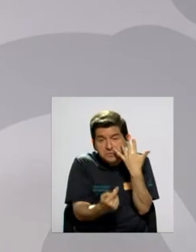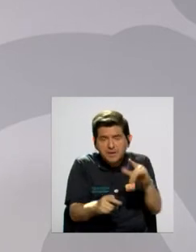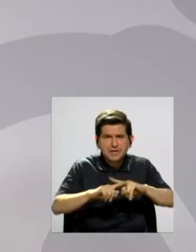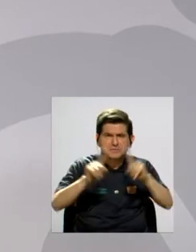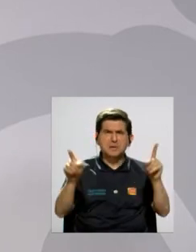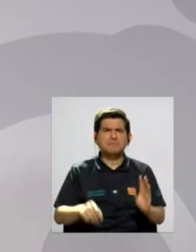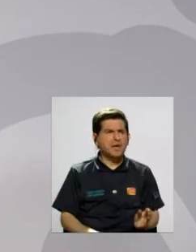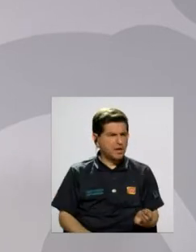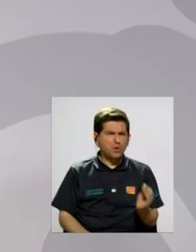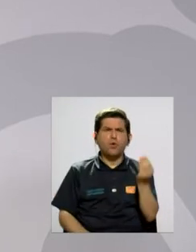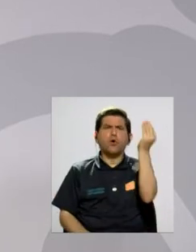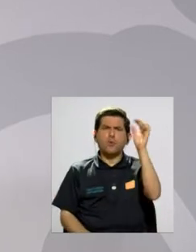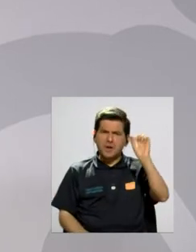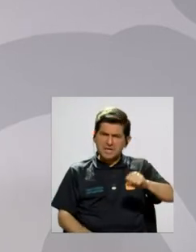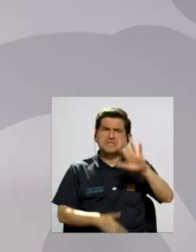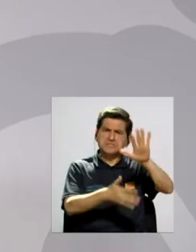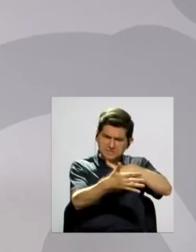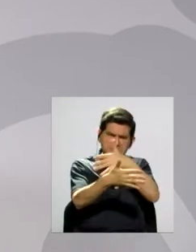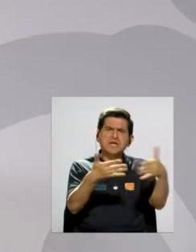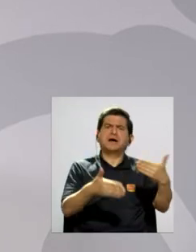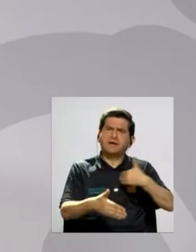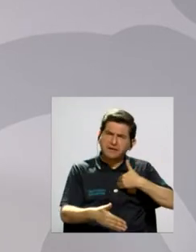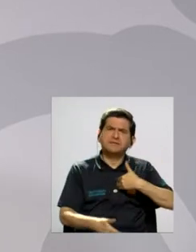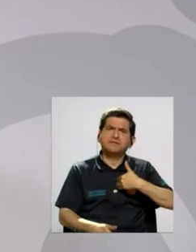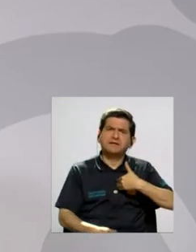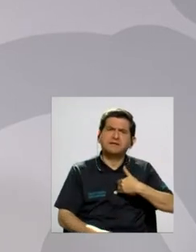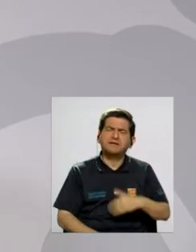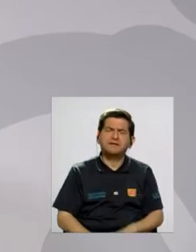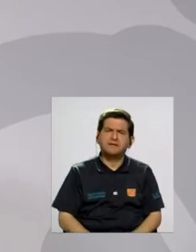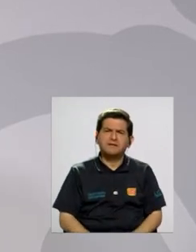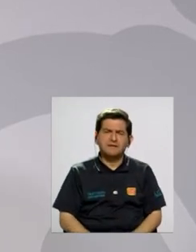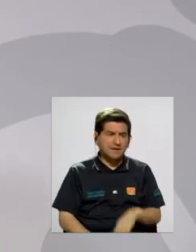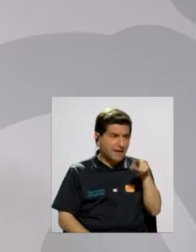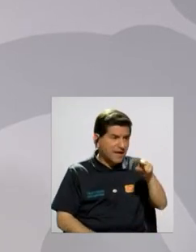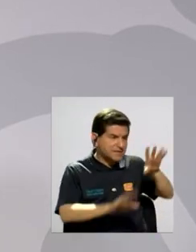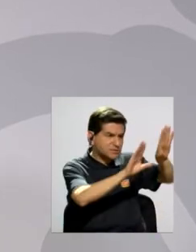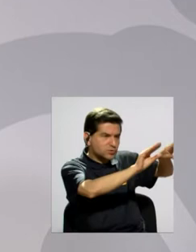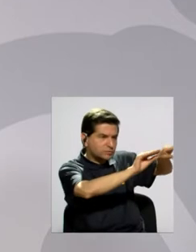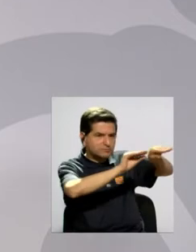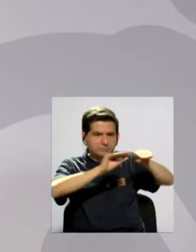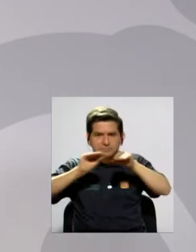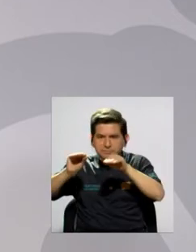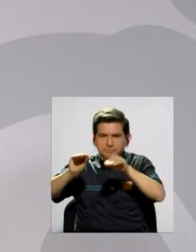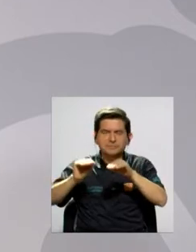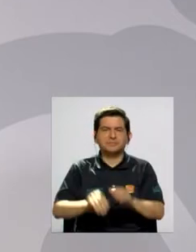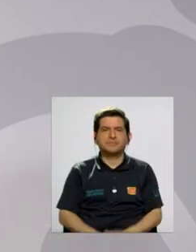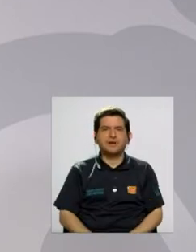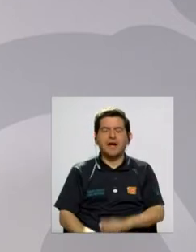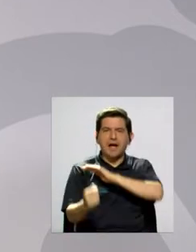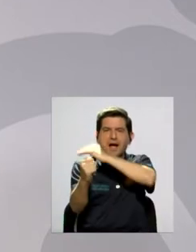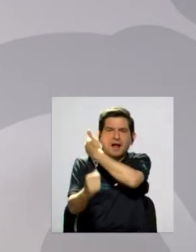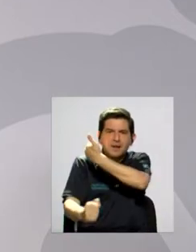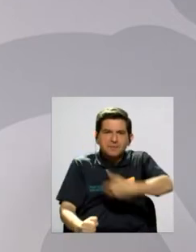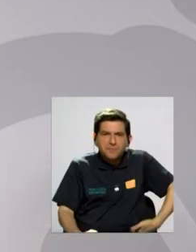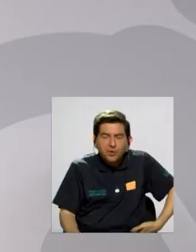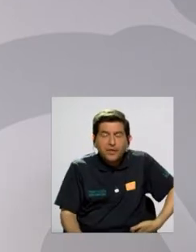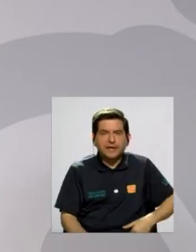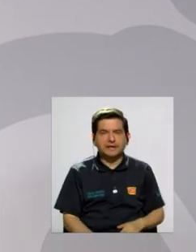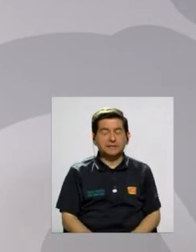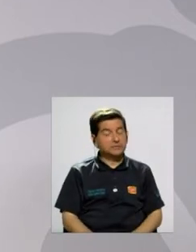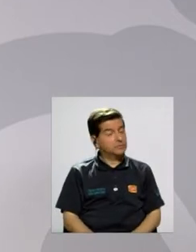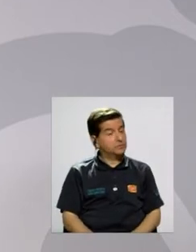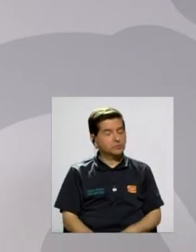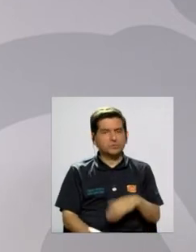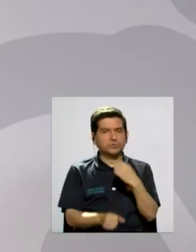que desde las juventudes sí hay una agenda. Ahora, ¿cómo poder trasladar eso desde la Asamblea al Ejecutivo? Parece que es una